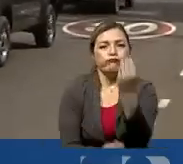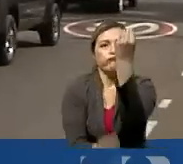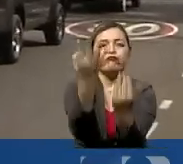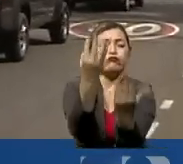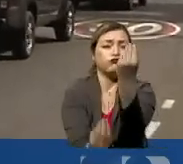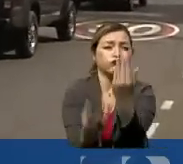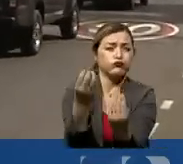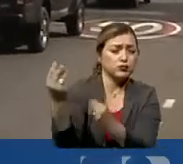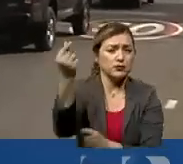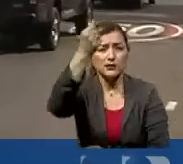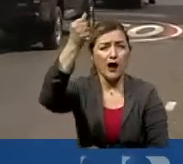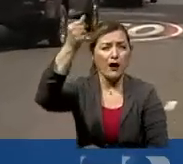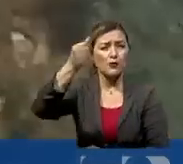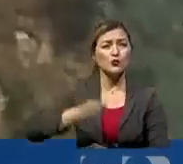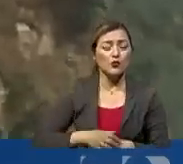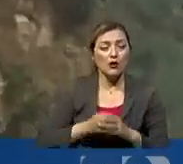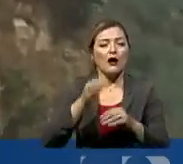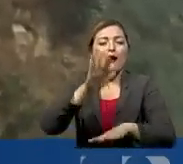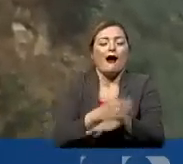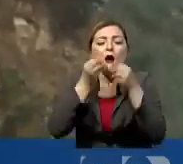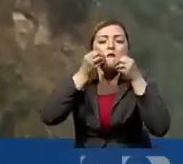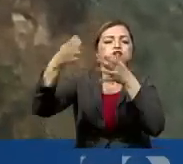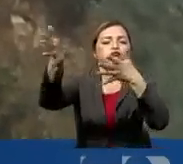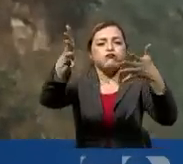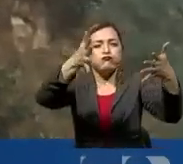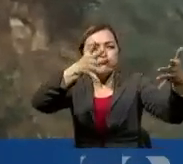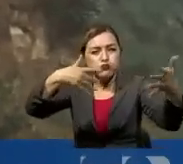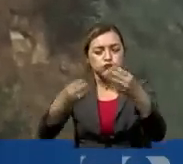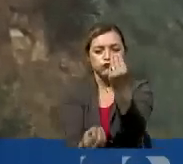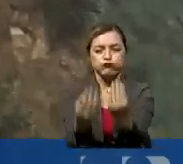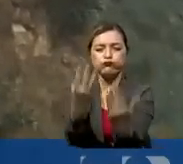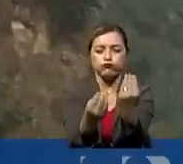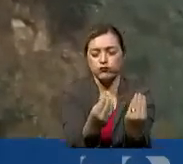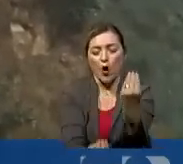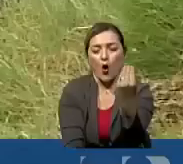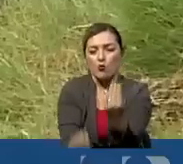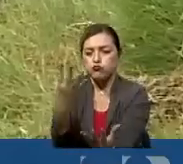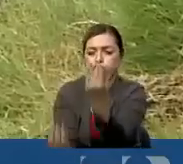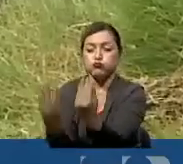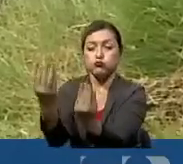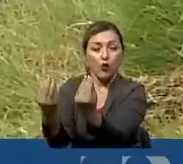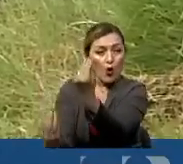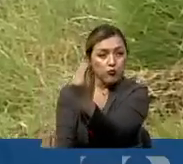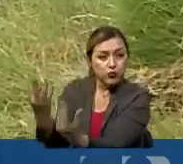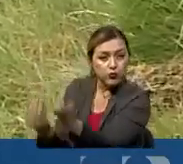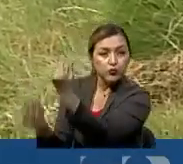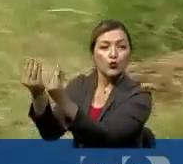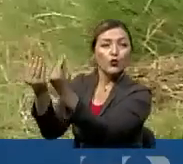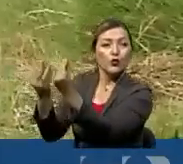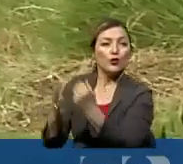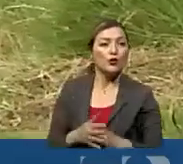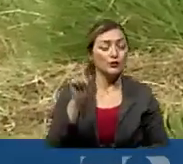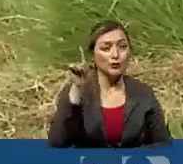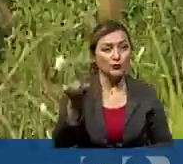se propagaron rápidamente por el viento registrado la tarde de este miércoles en ese sector. 25 efectivos del Cuerpo